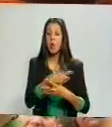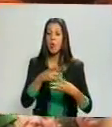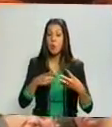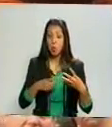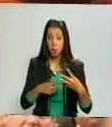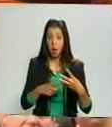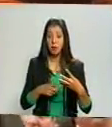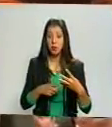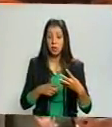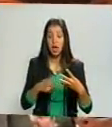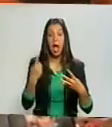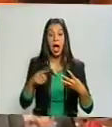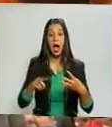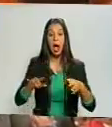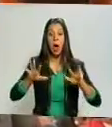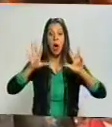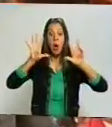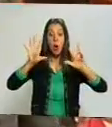leyes que